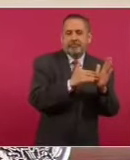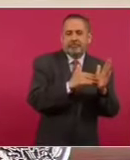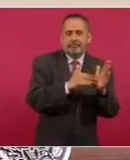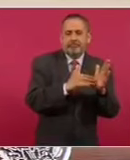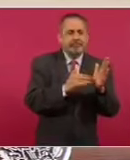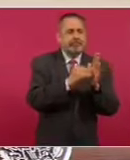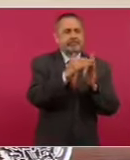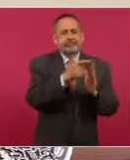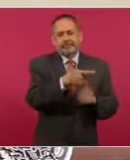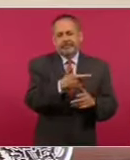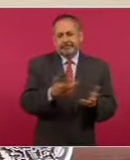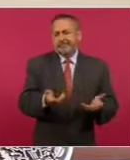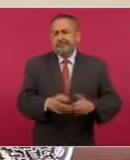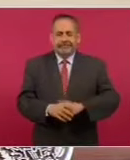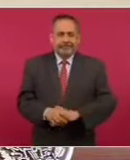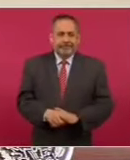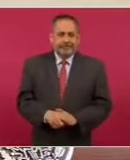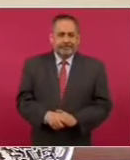millones.